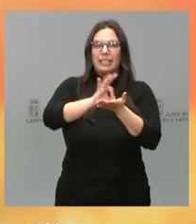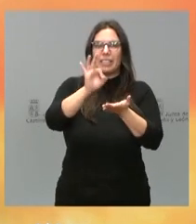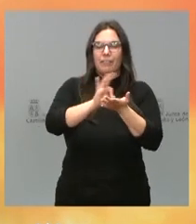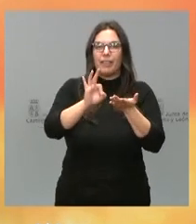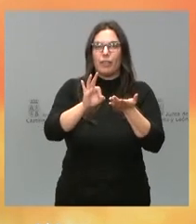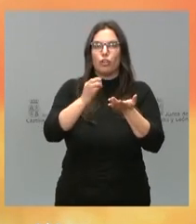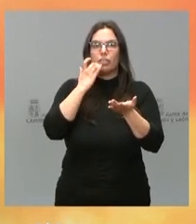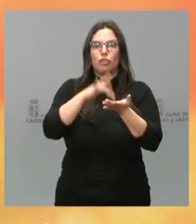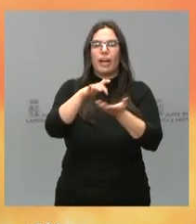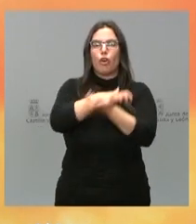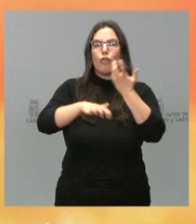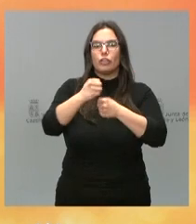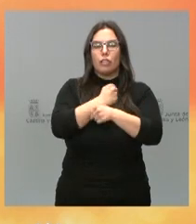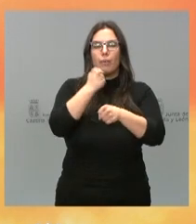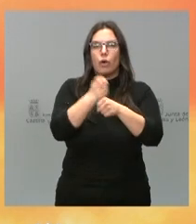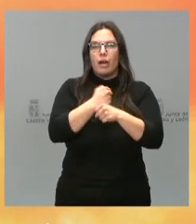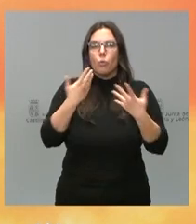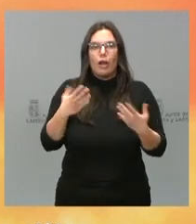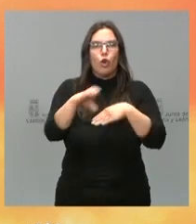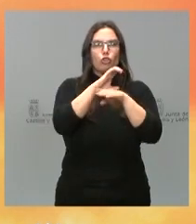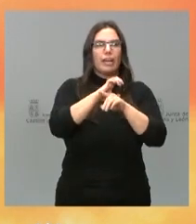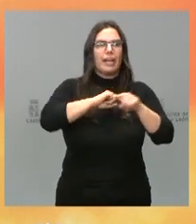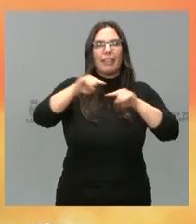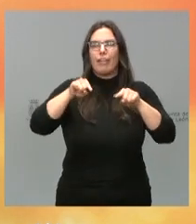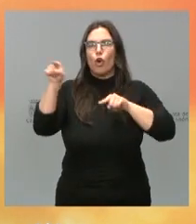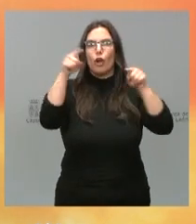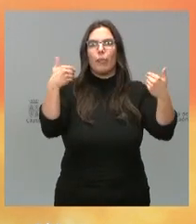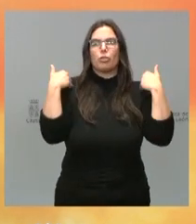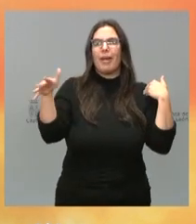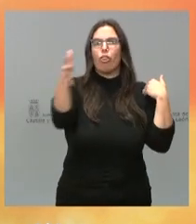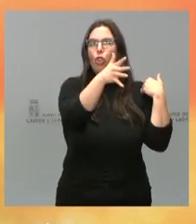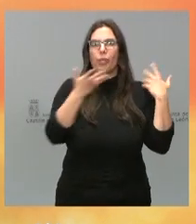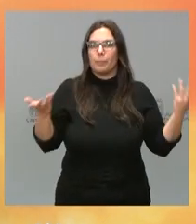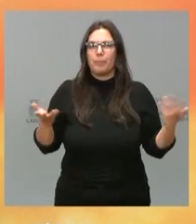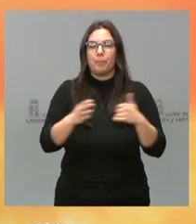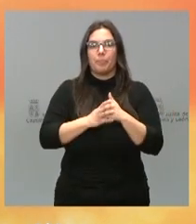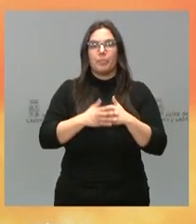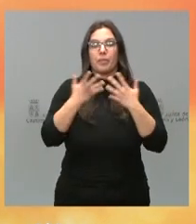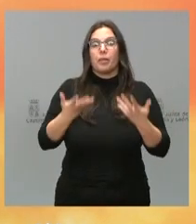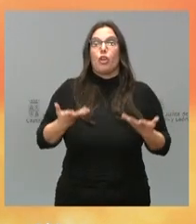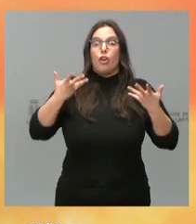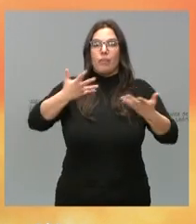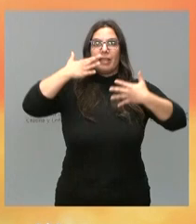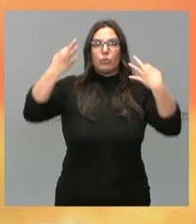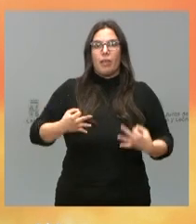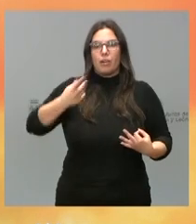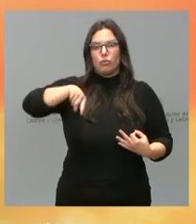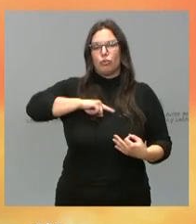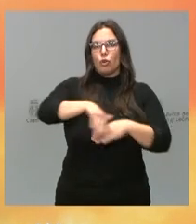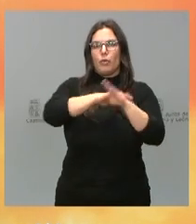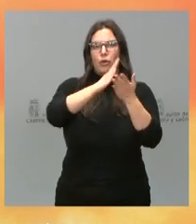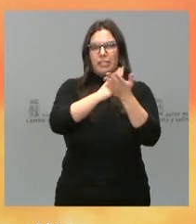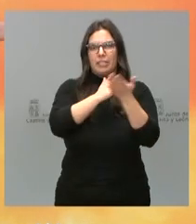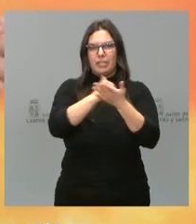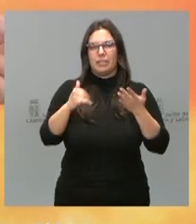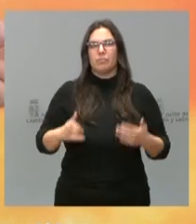solución de un conflicto laboral desde qué consejería desde qué dirección Cómo se va a hacer si se va a garantizar por parte del gobierno de Castilla y León